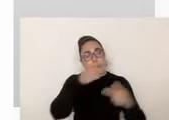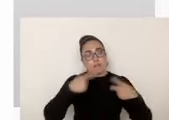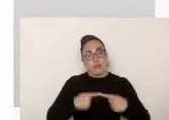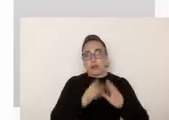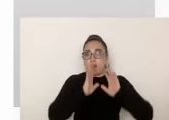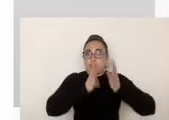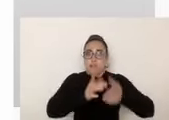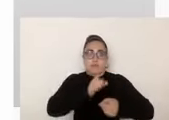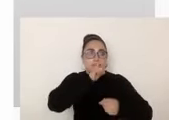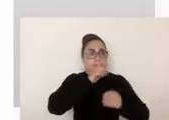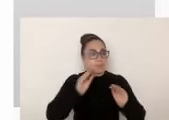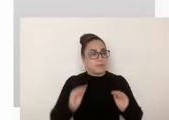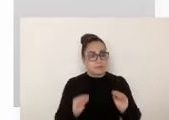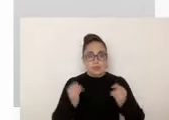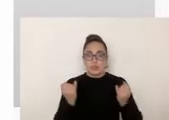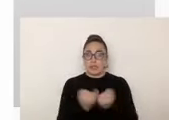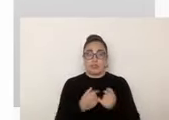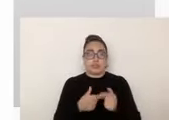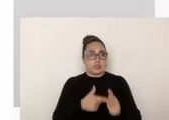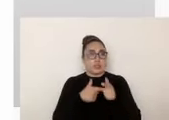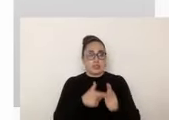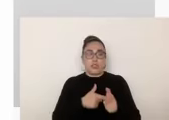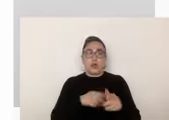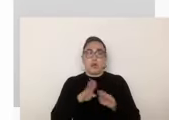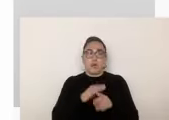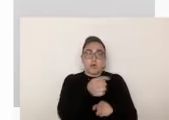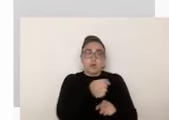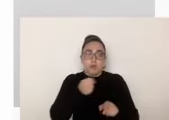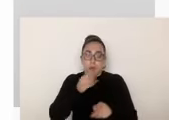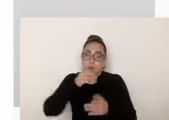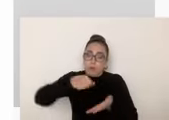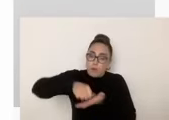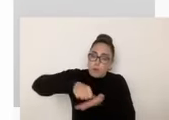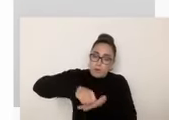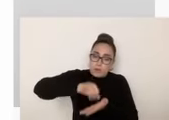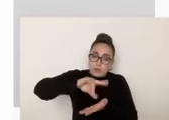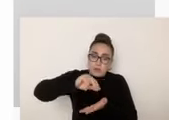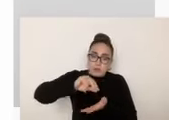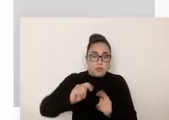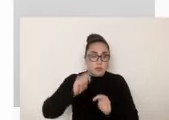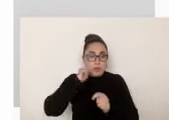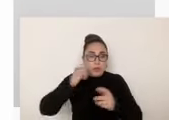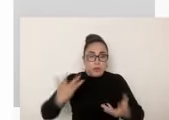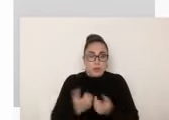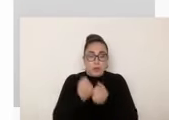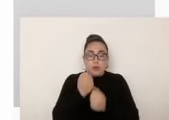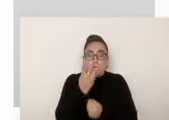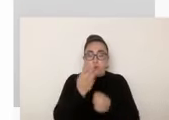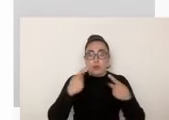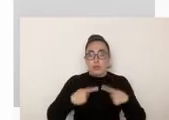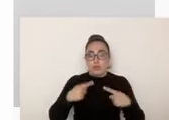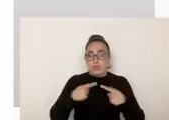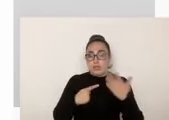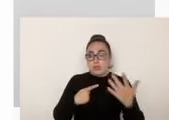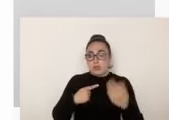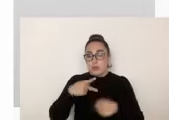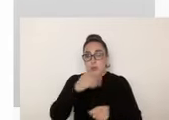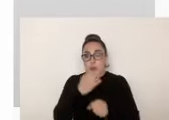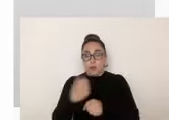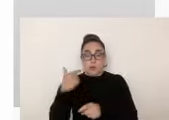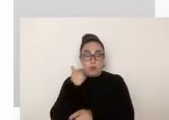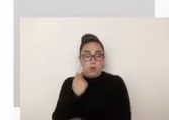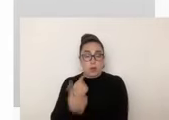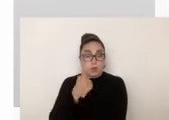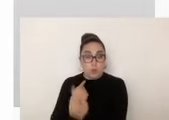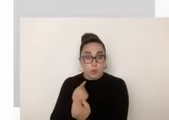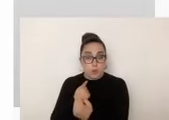vista consecuencialista, dando un botón o moviendo una palanca, estás salvando 4 vidas. Estás salvando 5, pero como estás matando una ahí, estás teniendo